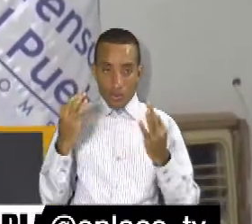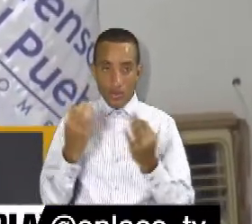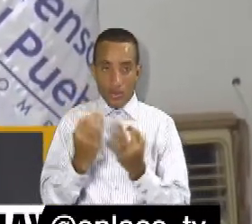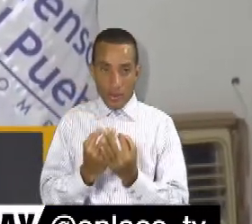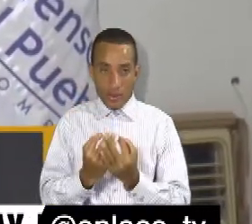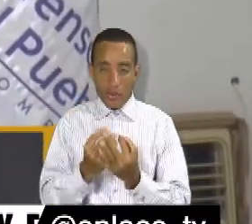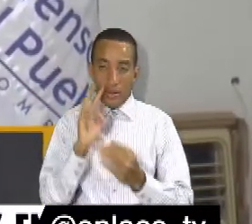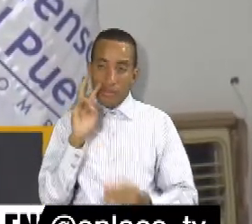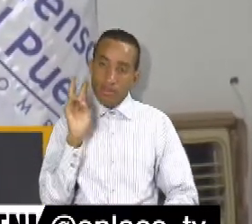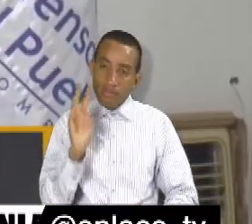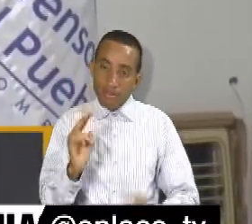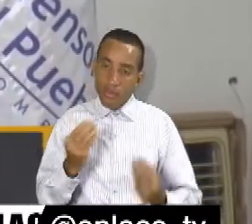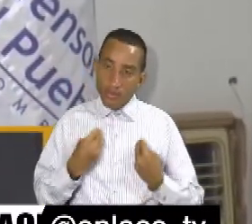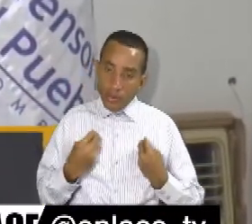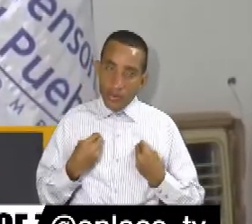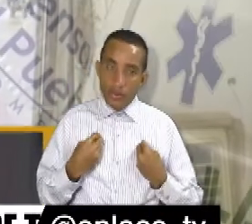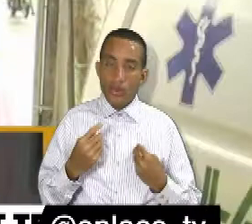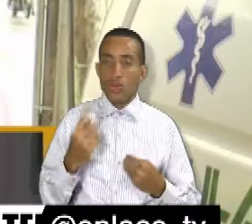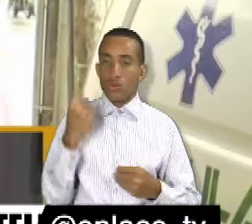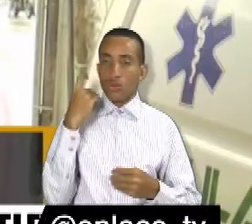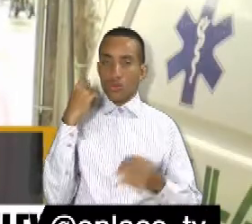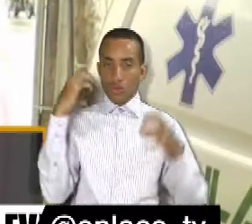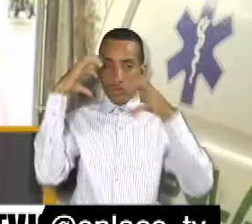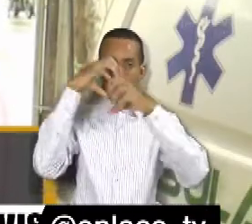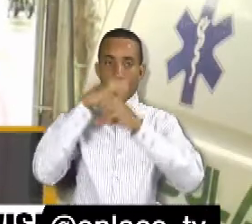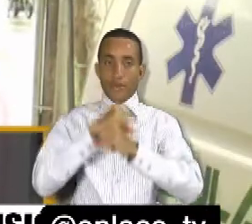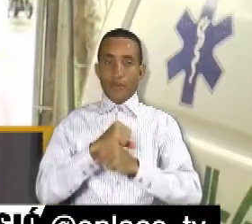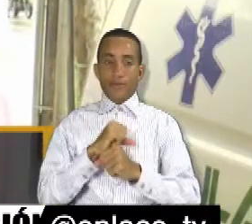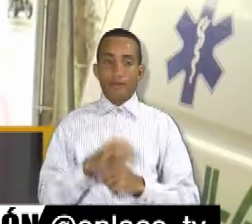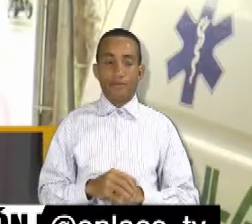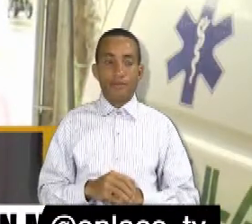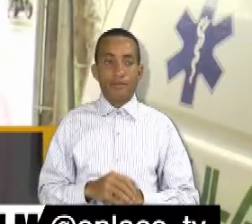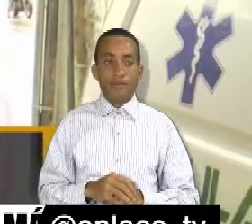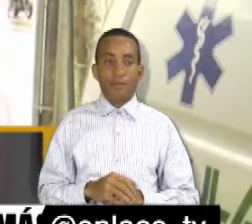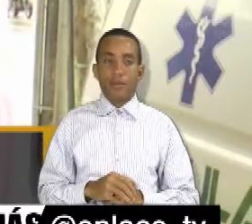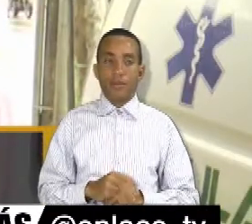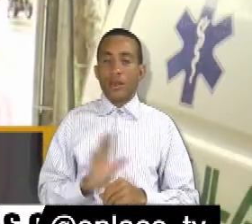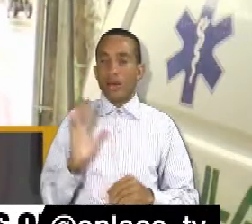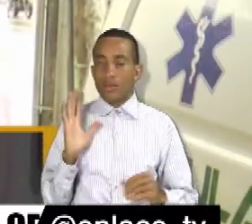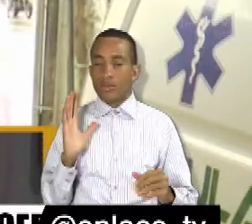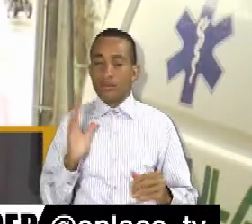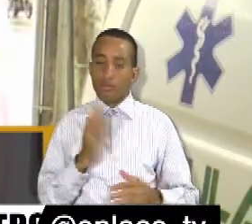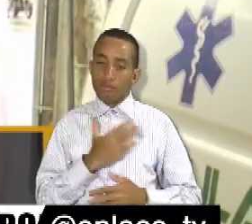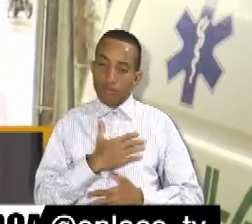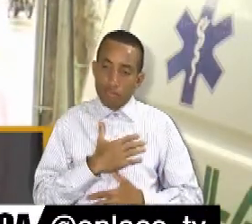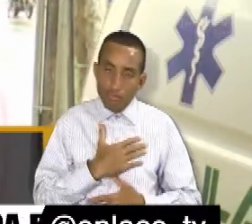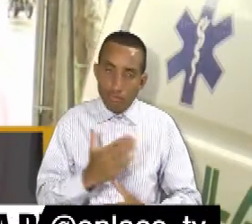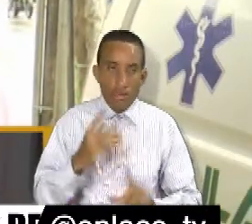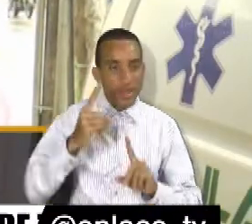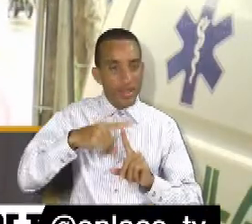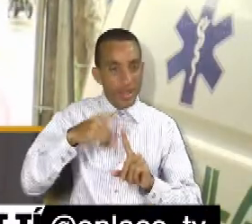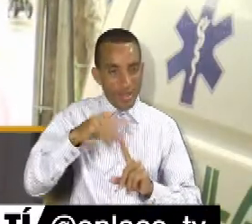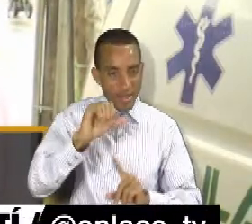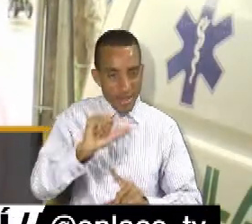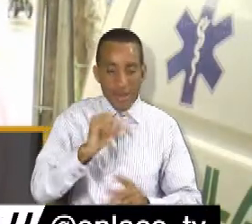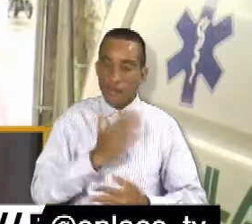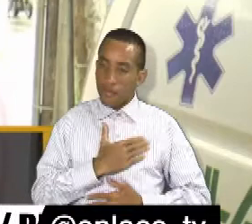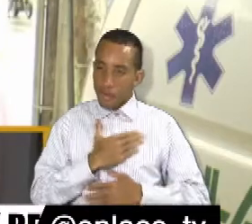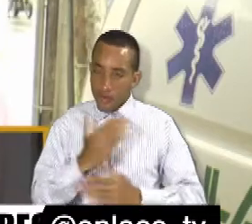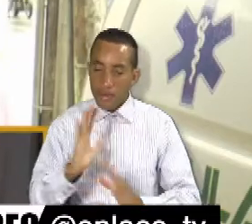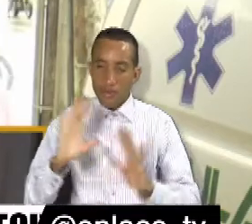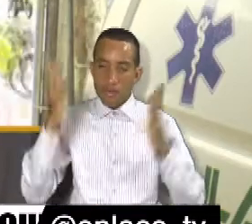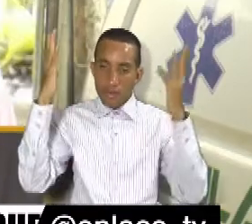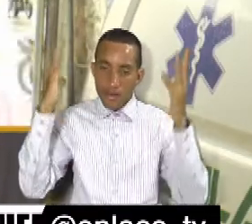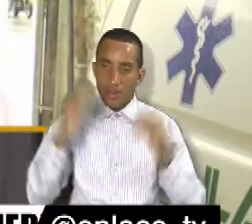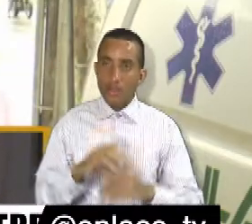vieron con vida fue la noche anterior. Pues anoche estábamos en un punto felicitando a mi tía que estaba de cumpleaños, pero tuvimos una integración familiar el día